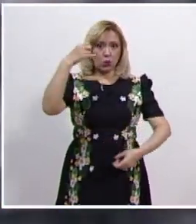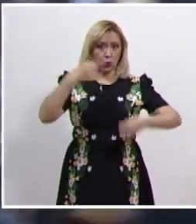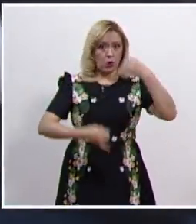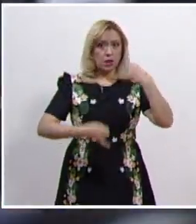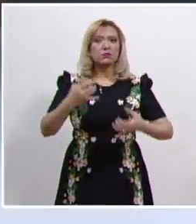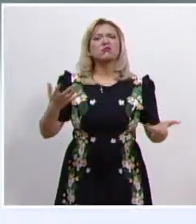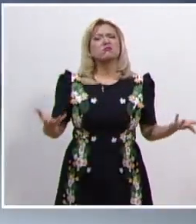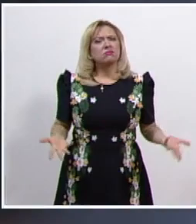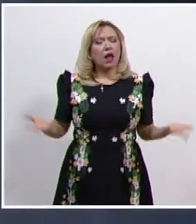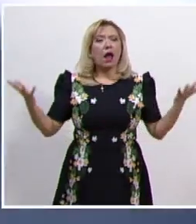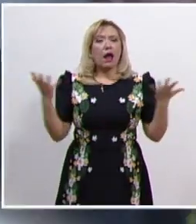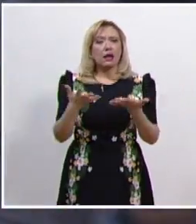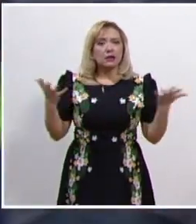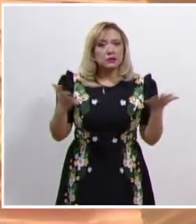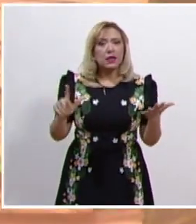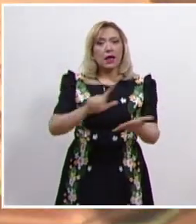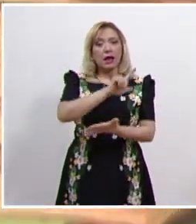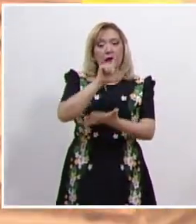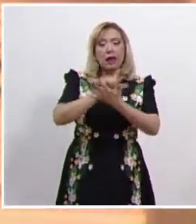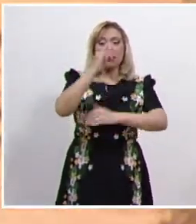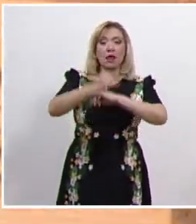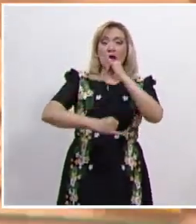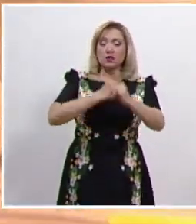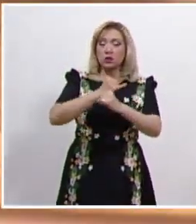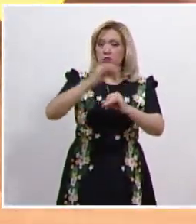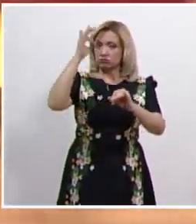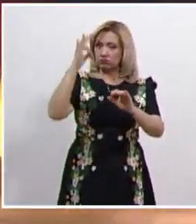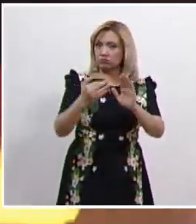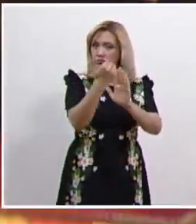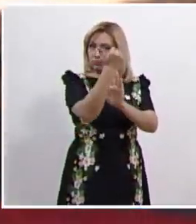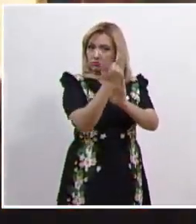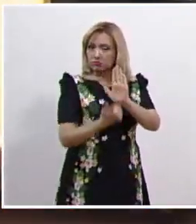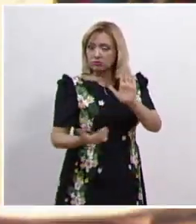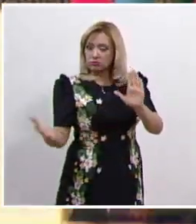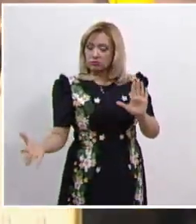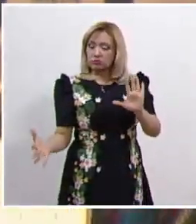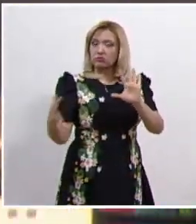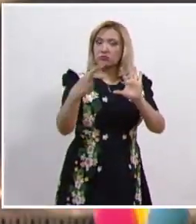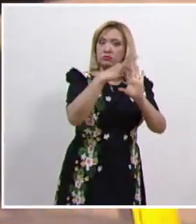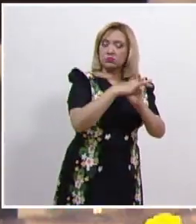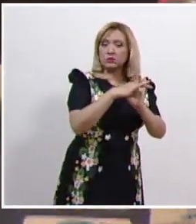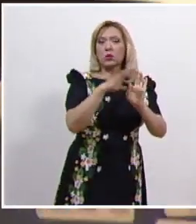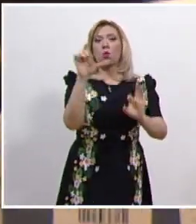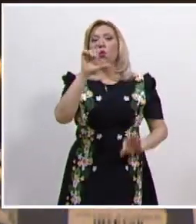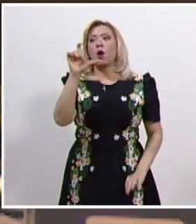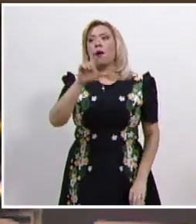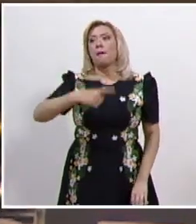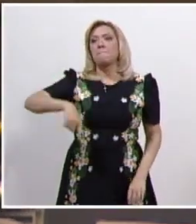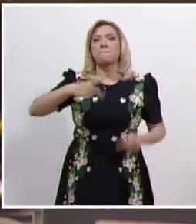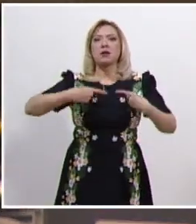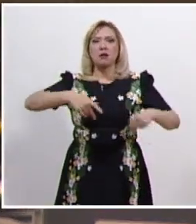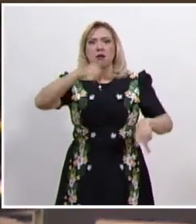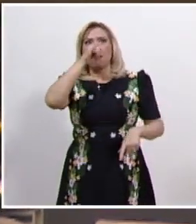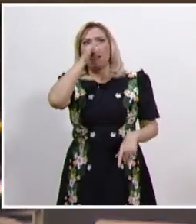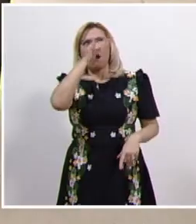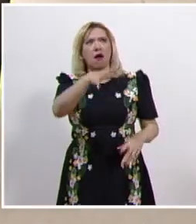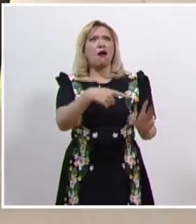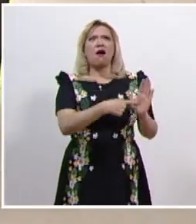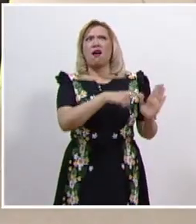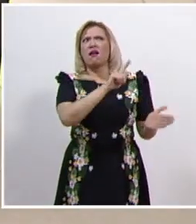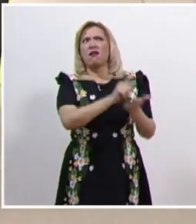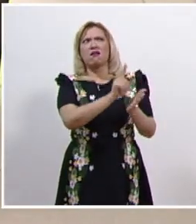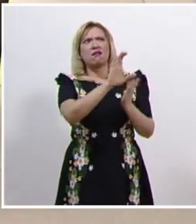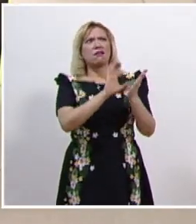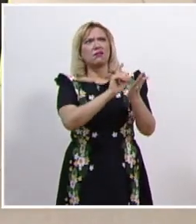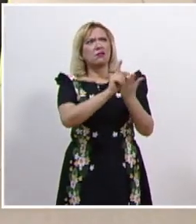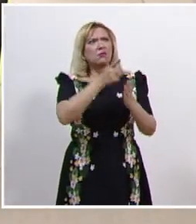a realizar un control de convencionalidad ex oficio de aquellas normas que son impugnadas por la población, lo que podría llevar a